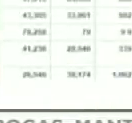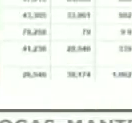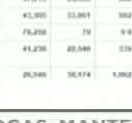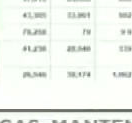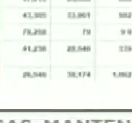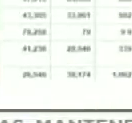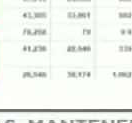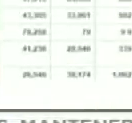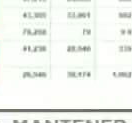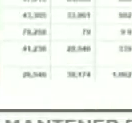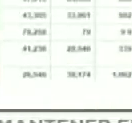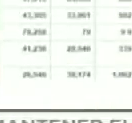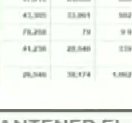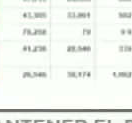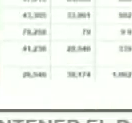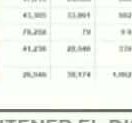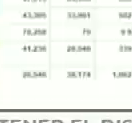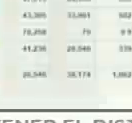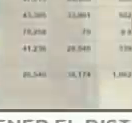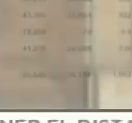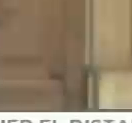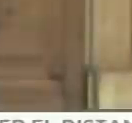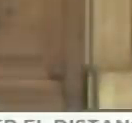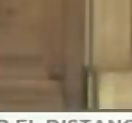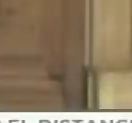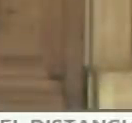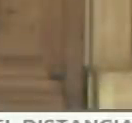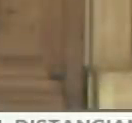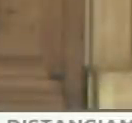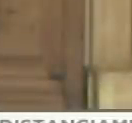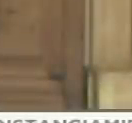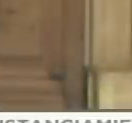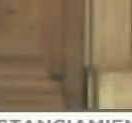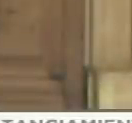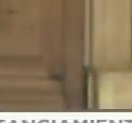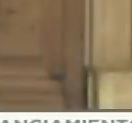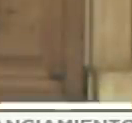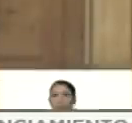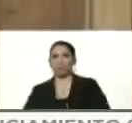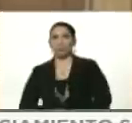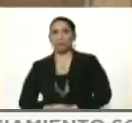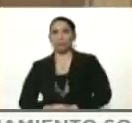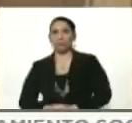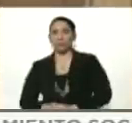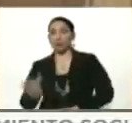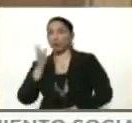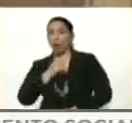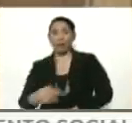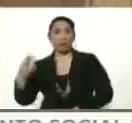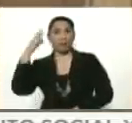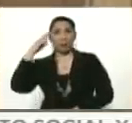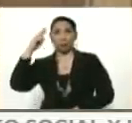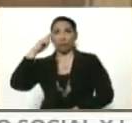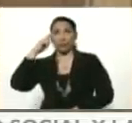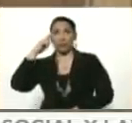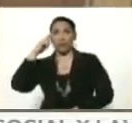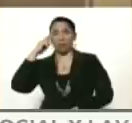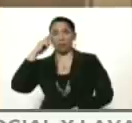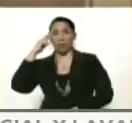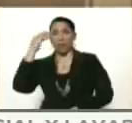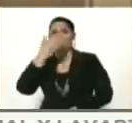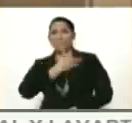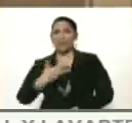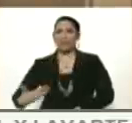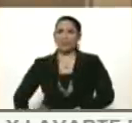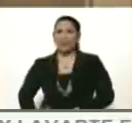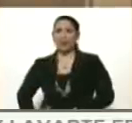los caracteriza y ha sido la irracionalidad e irresponsabilidad de sus gobernantes frente